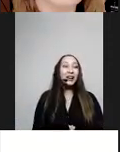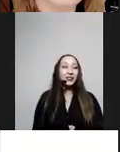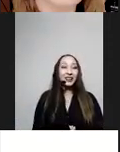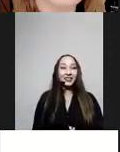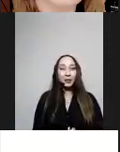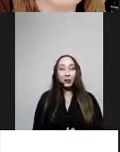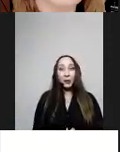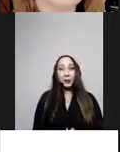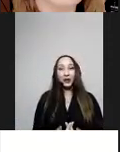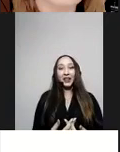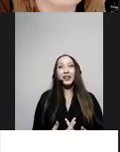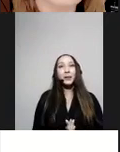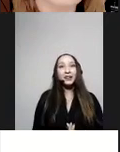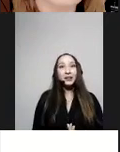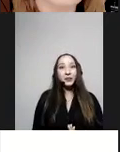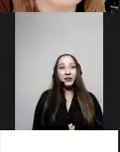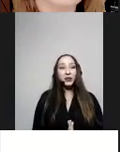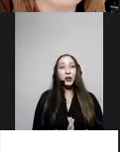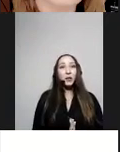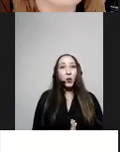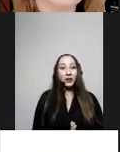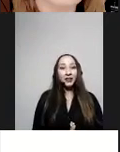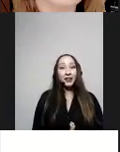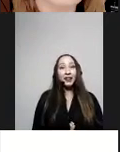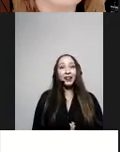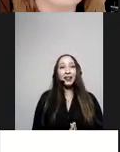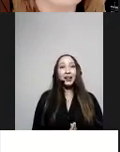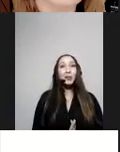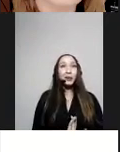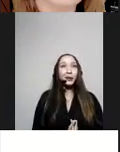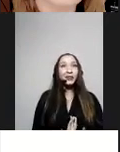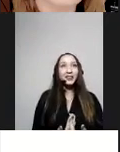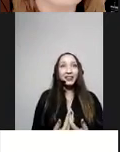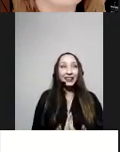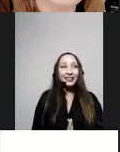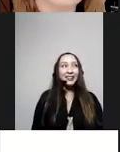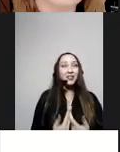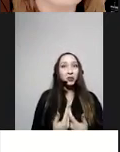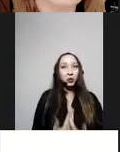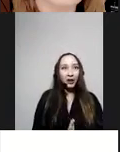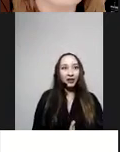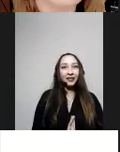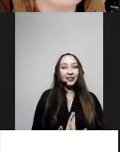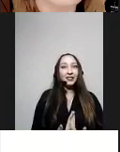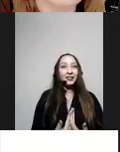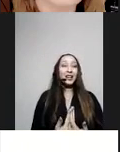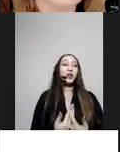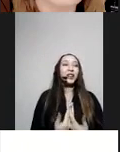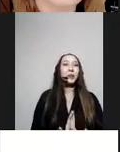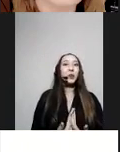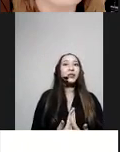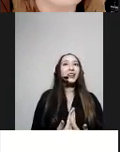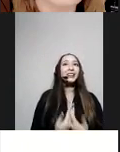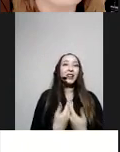las cosas que hacemos porque la vida pasa, no nos damos cuenta y el momento de ser feliz, de disfrutar, de hacer las cosas